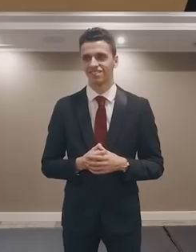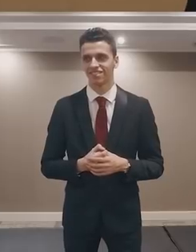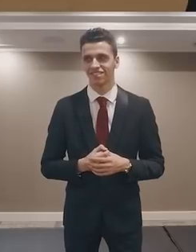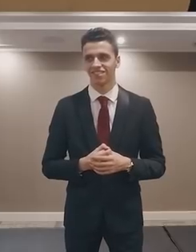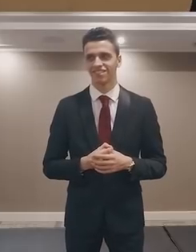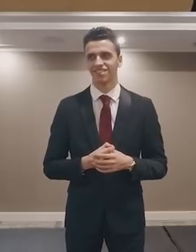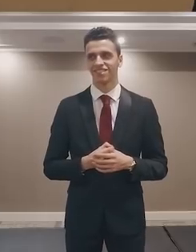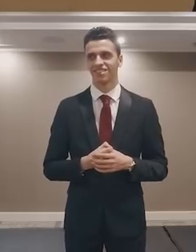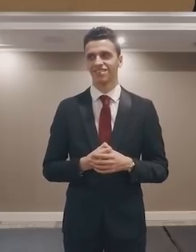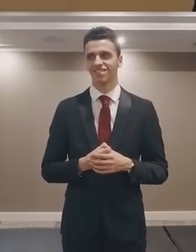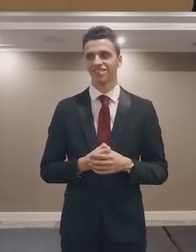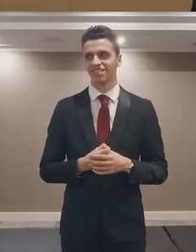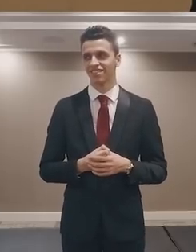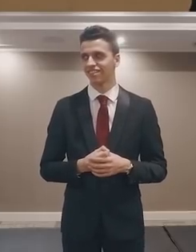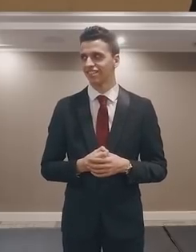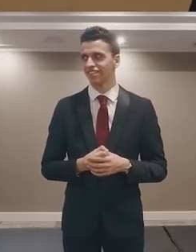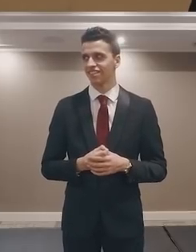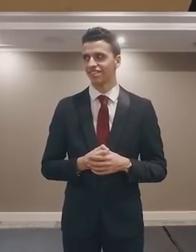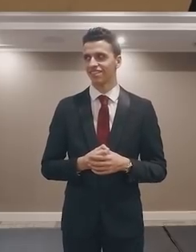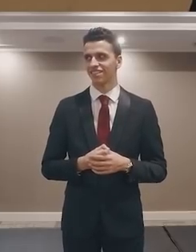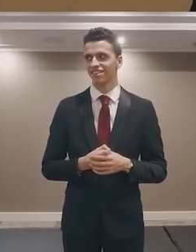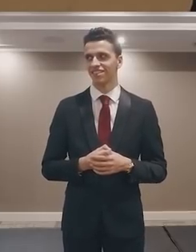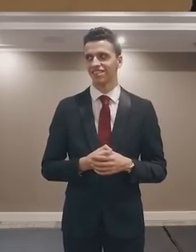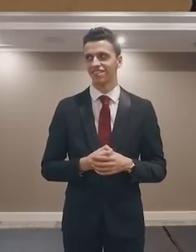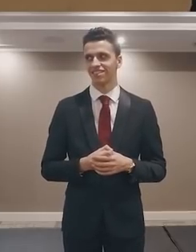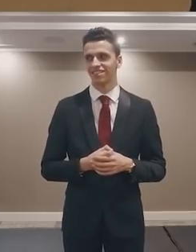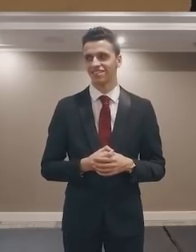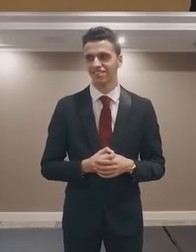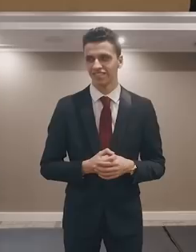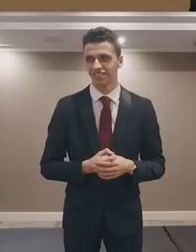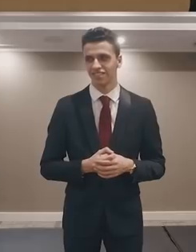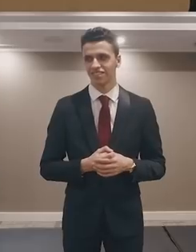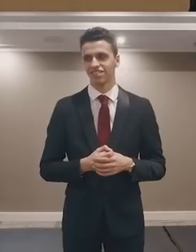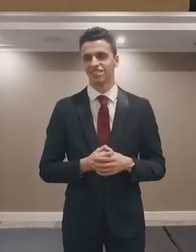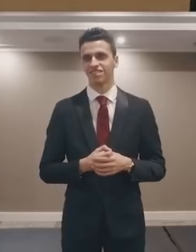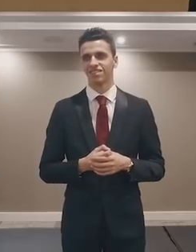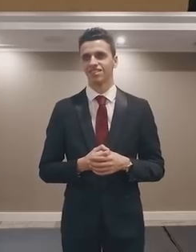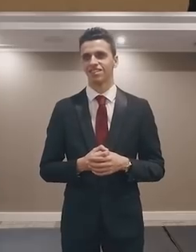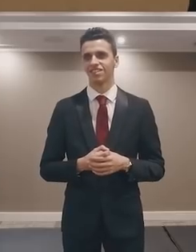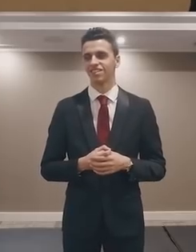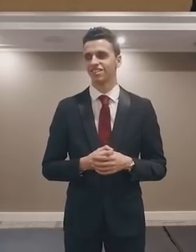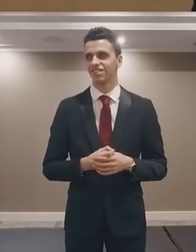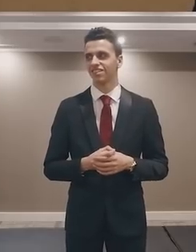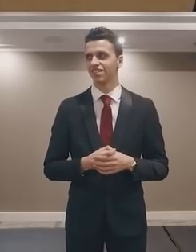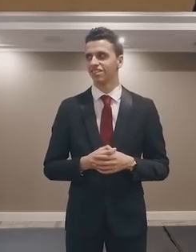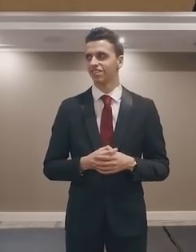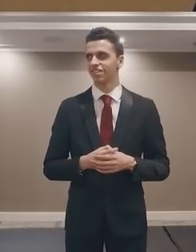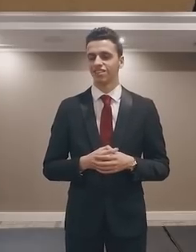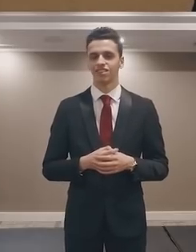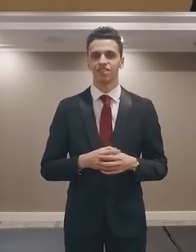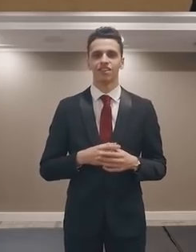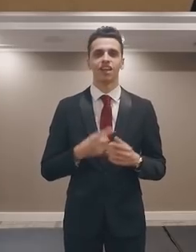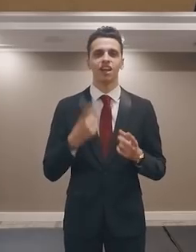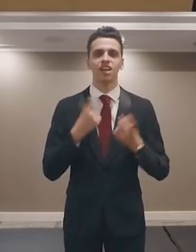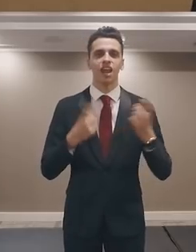enfadado lo siento no me queréis ver enfadado nada es una broma la realidad es que hay un